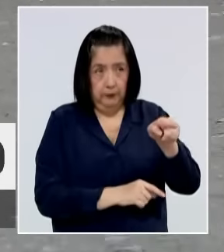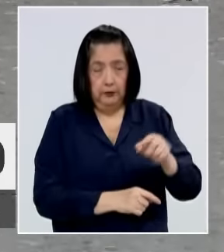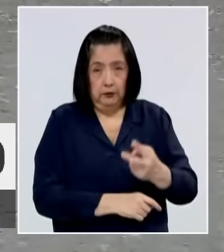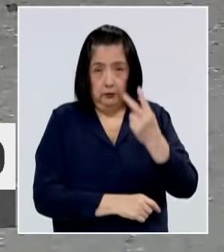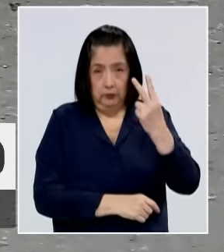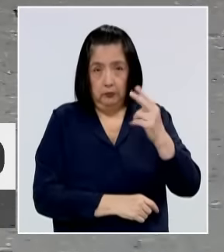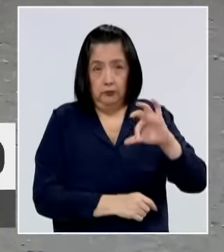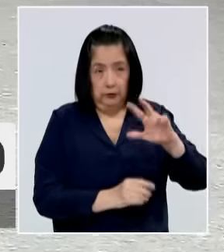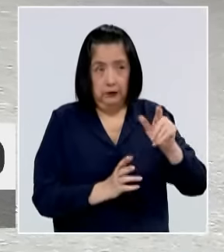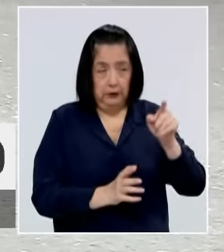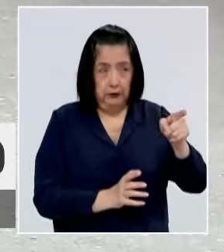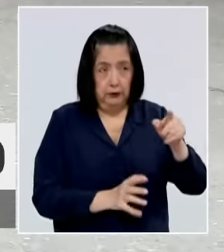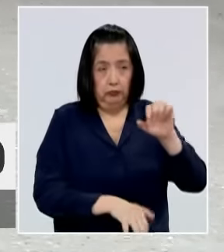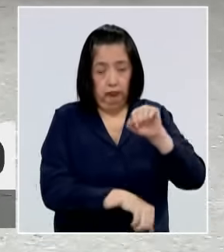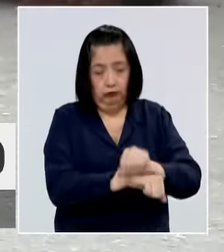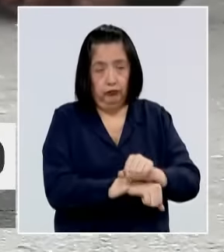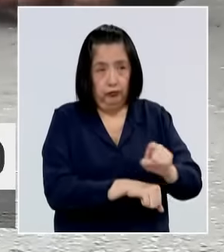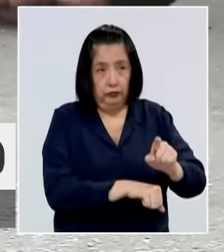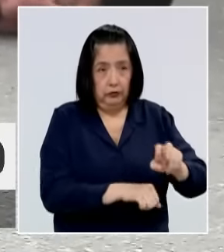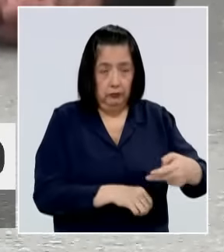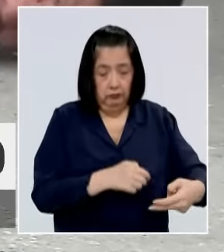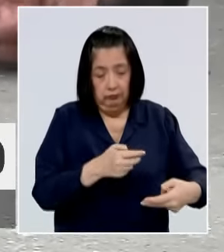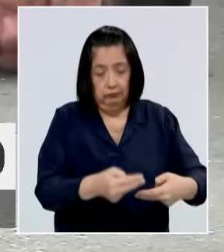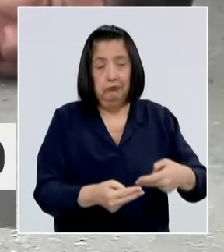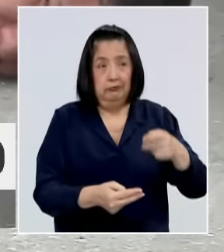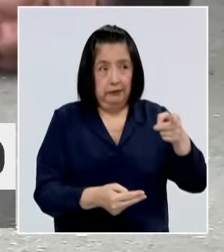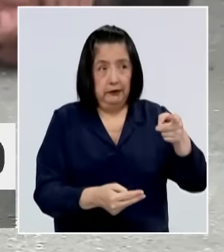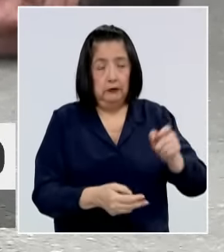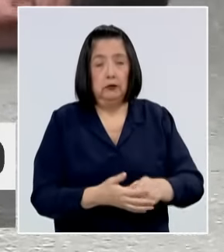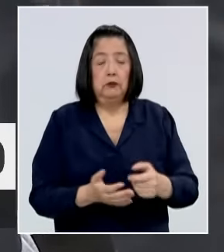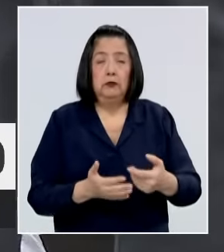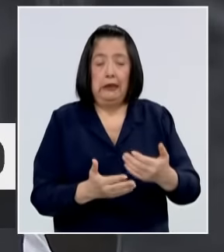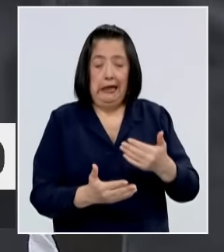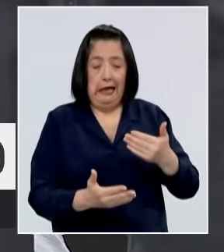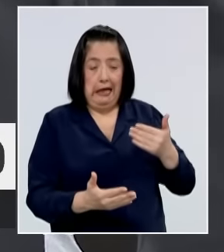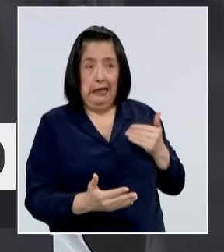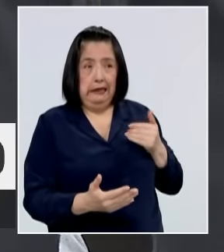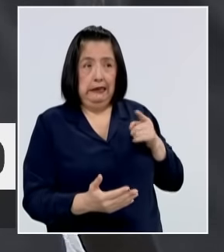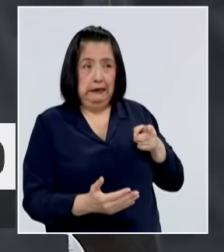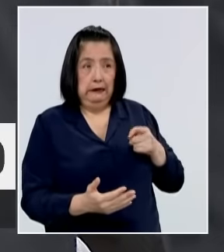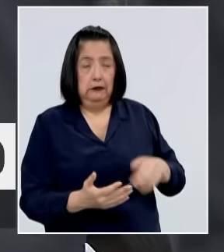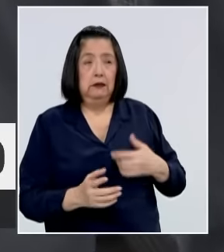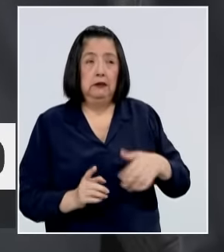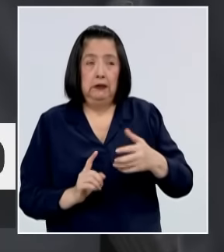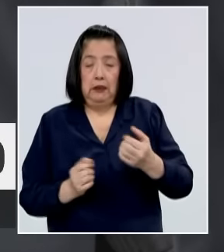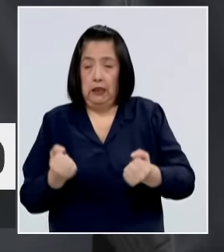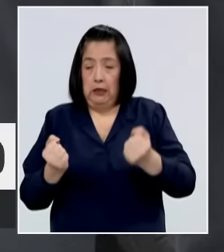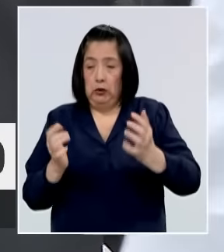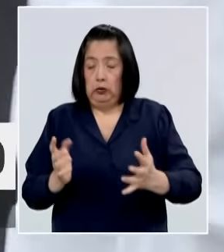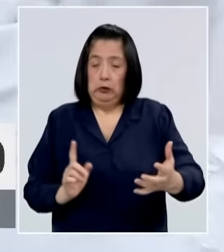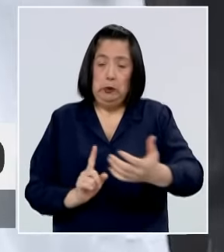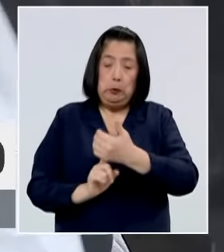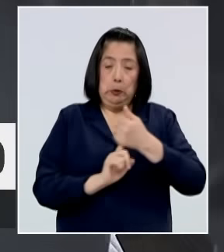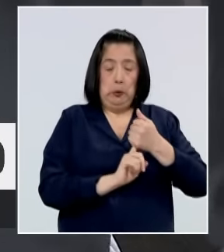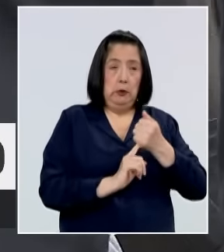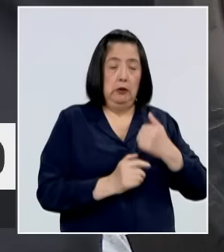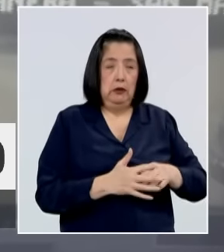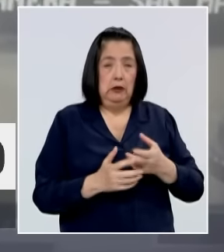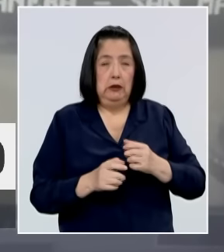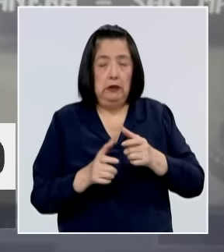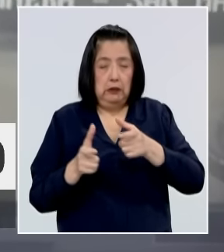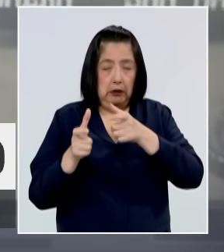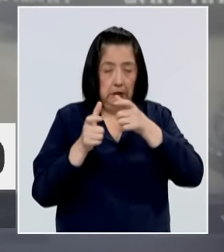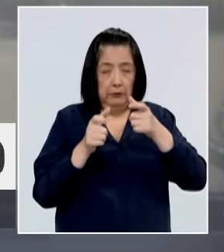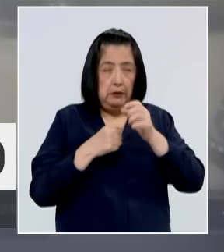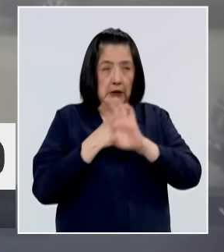dos delincuentes reducidos y tirados en el piso luego que momentos antes secuestraran al conductor y el agente de seguridad